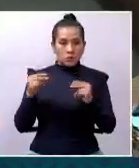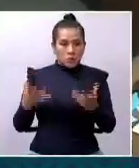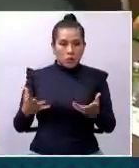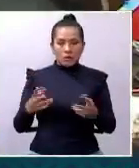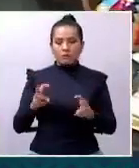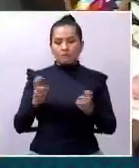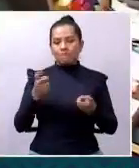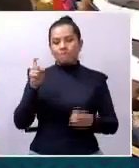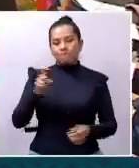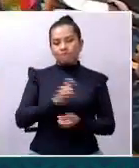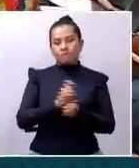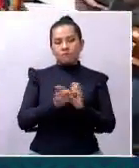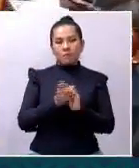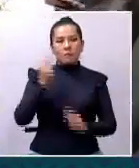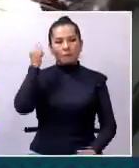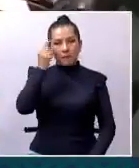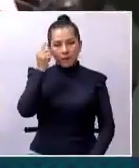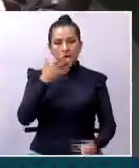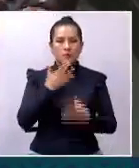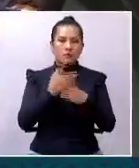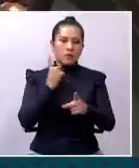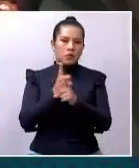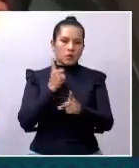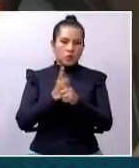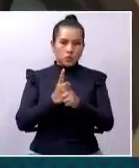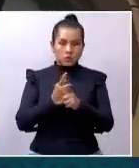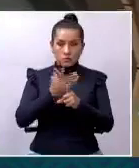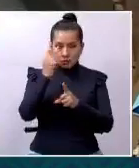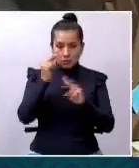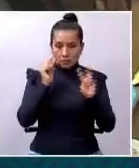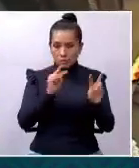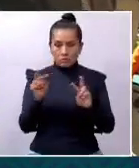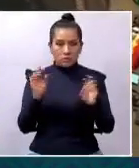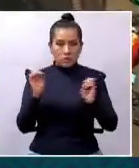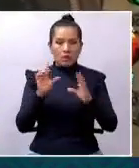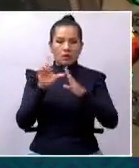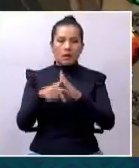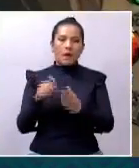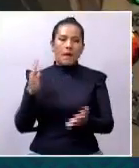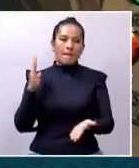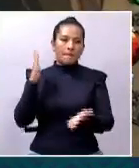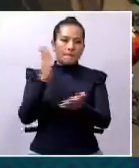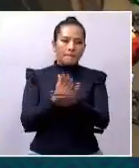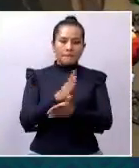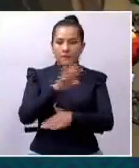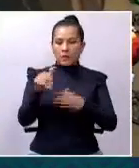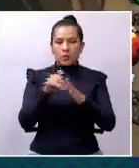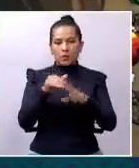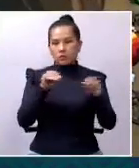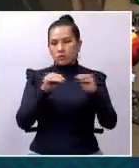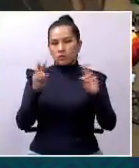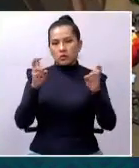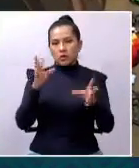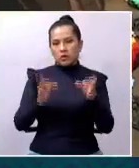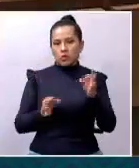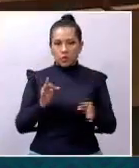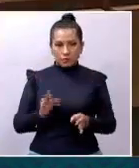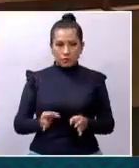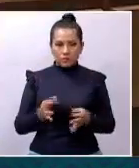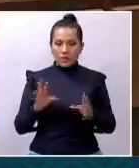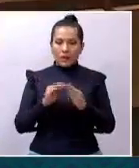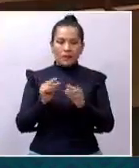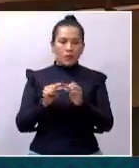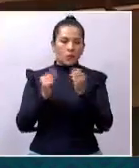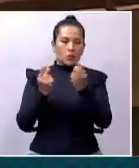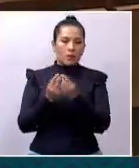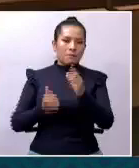debería pensarse en ello, porque si no se va a paralizar todo el aparato judicial en el país, porque es la instancia